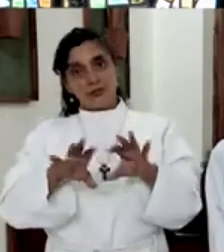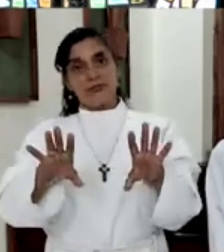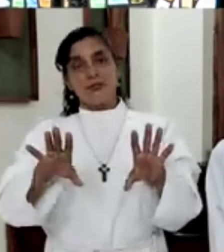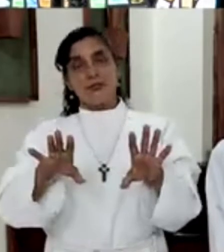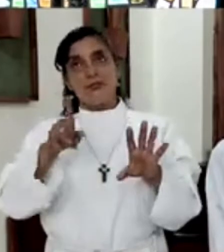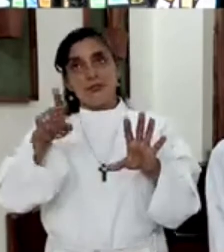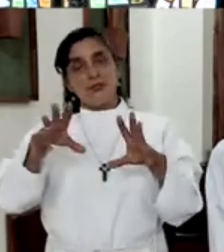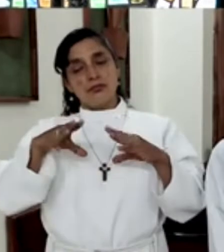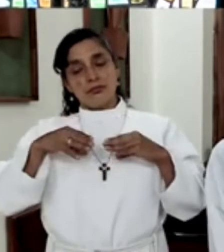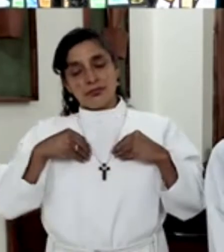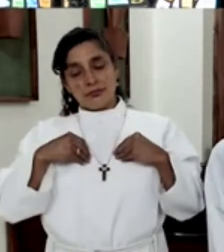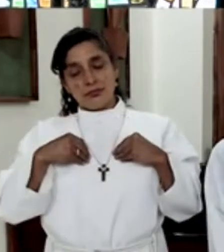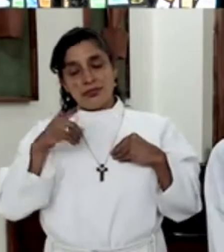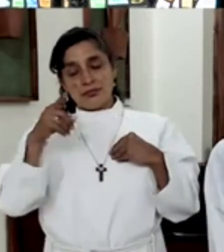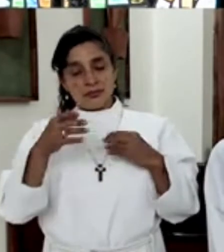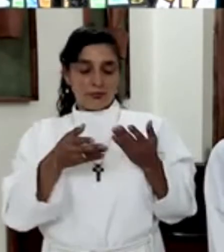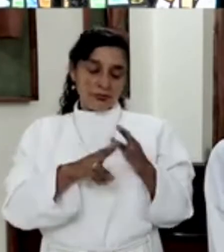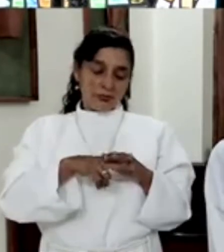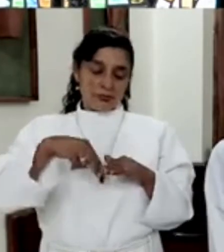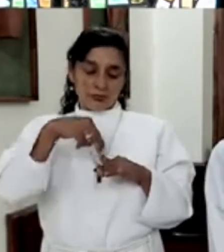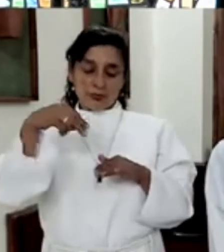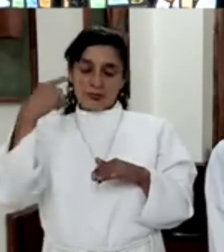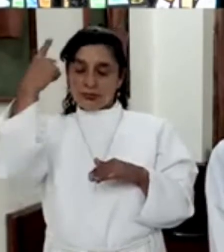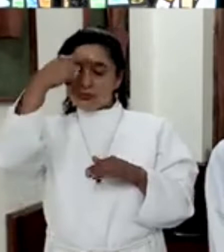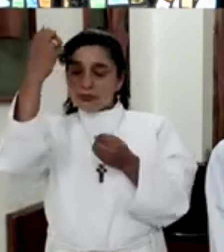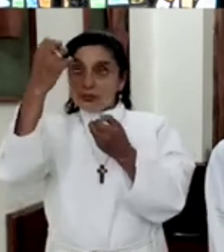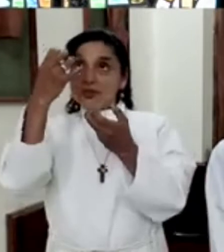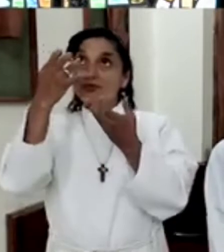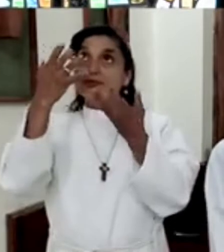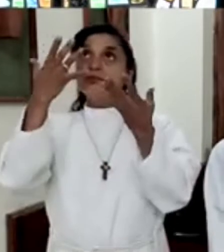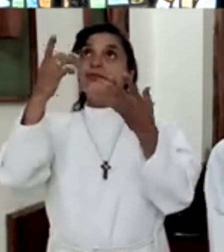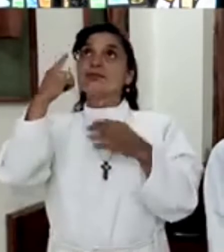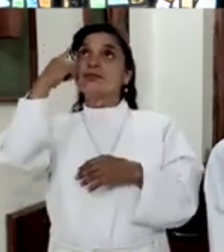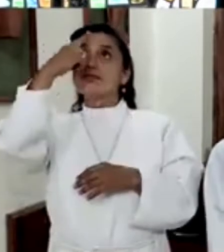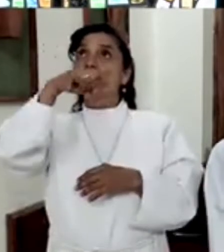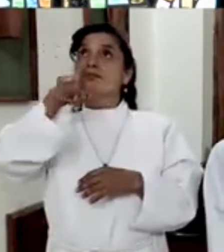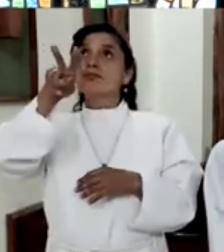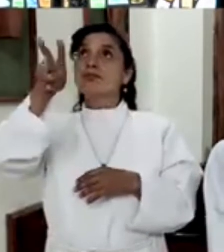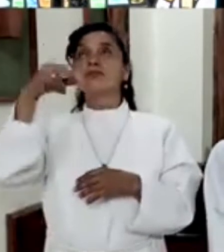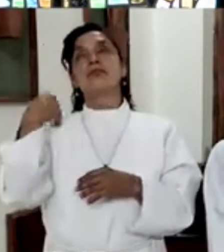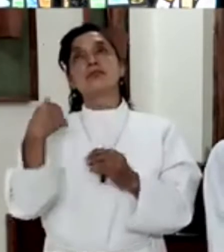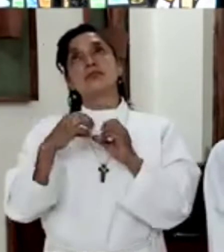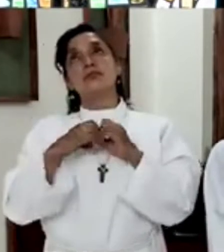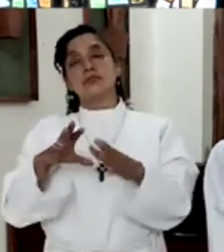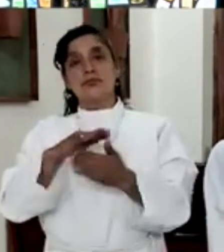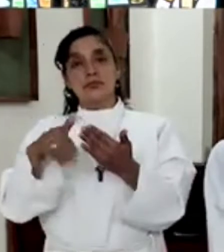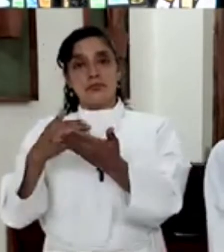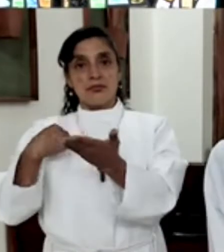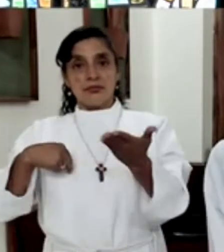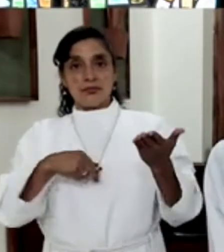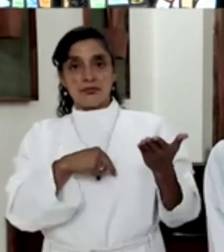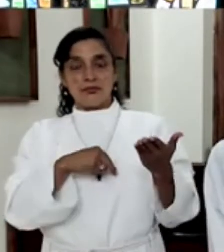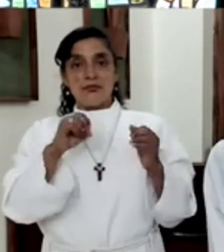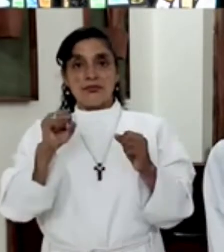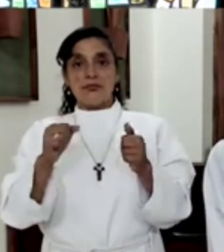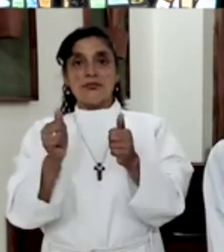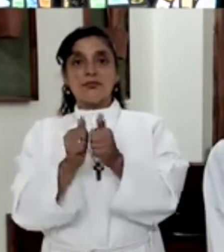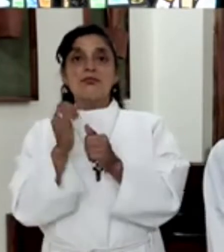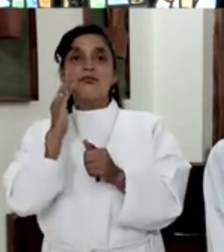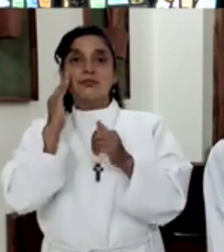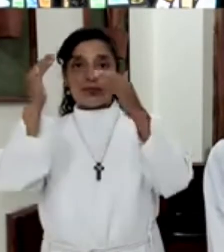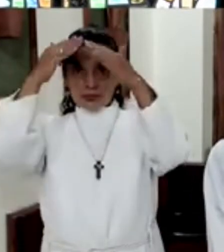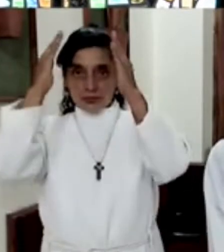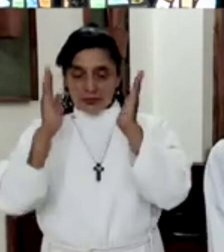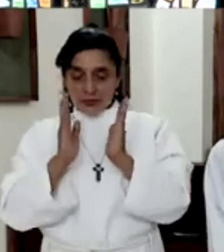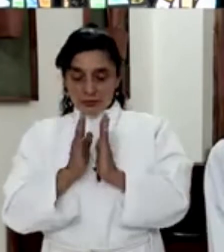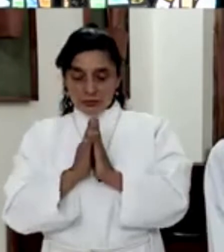misericordia. Admítelos a contemplar la luz de tu rostro. Ten misericordia de todos nosotros, y así con